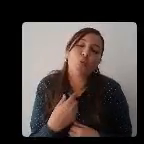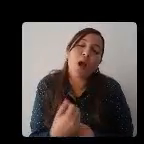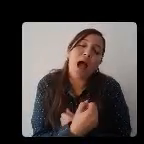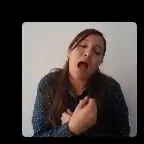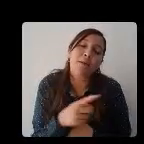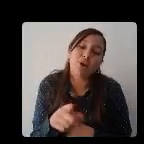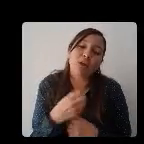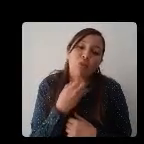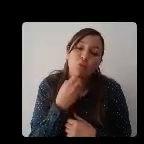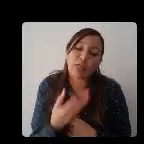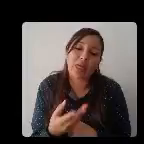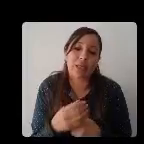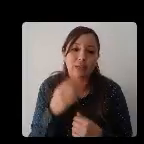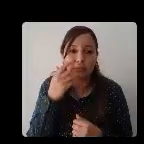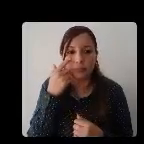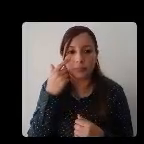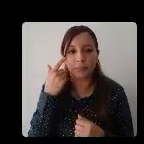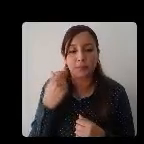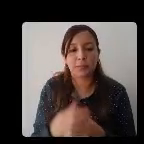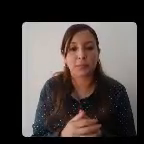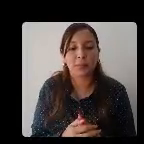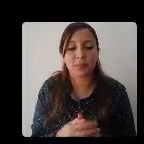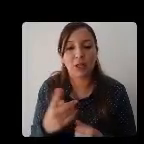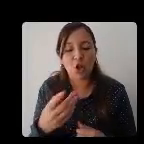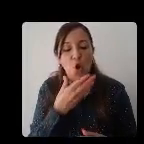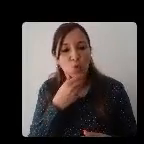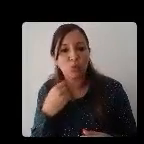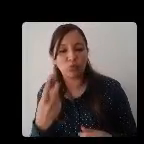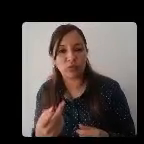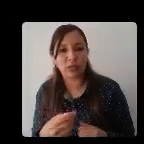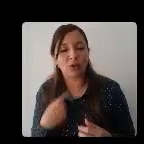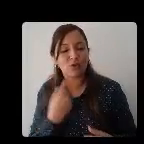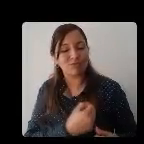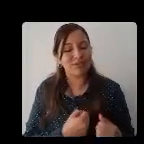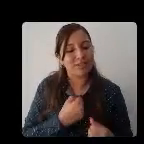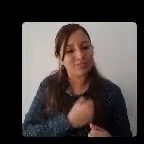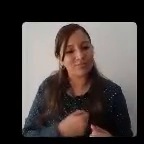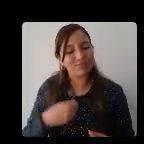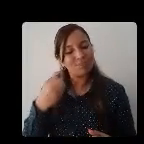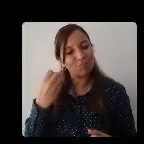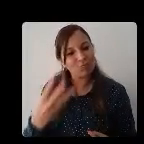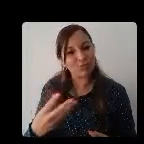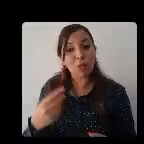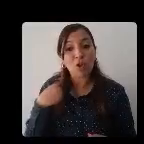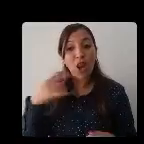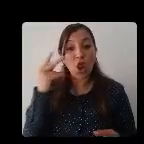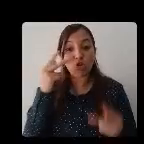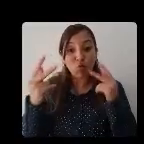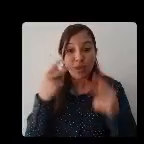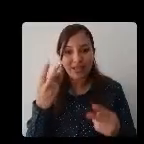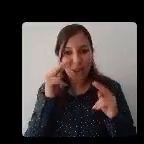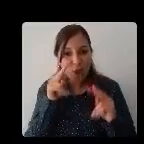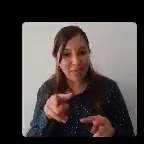cuando estabas ahora comentando de lo que te inspira es eso, que a veces necesitamos que alguien de fuera venga con otros